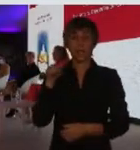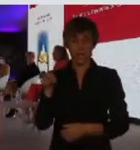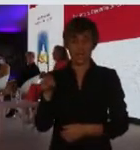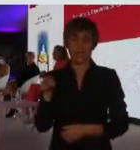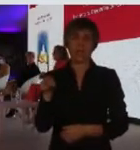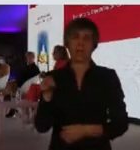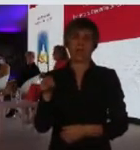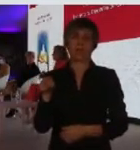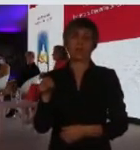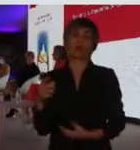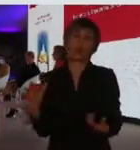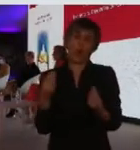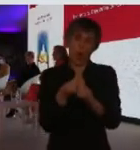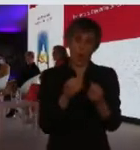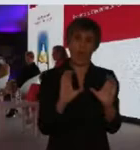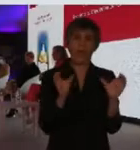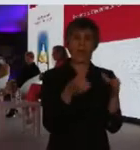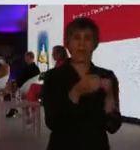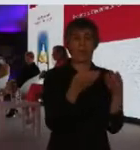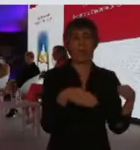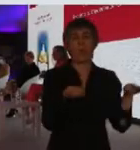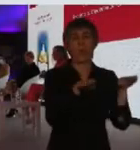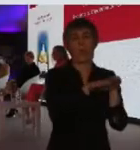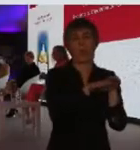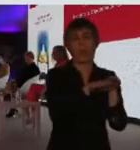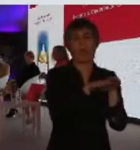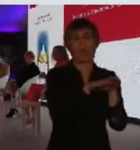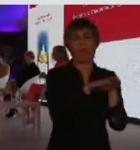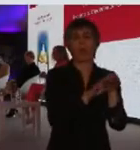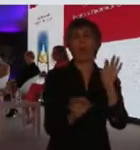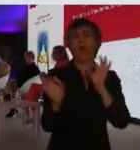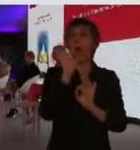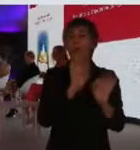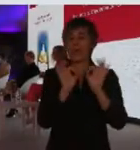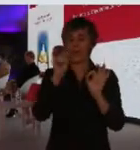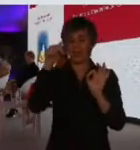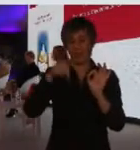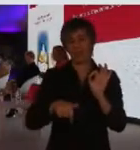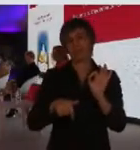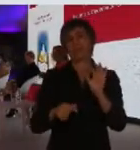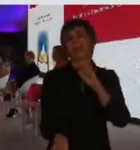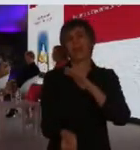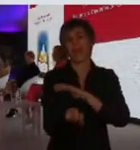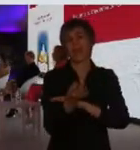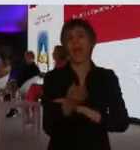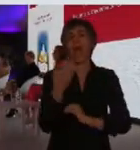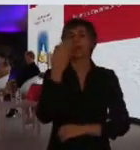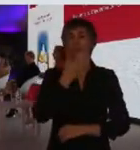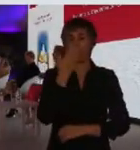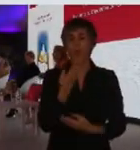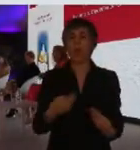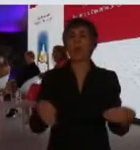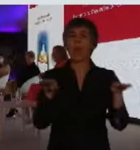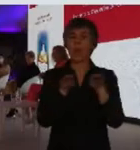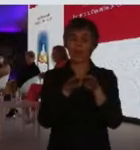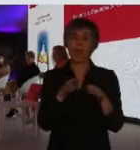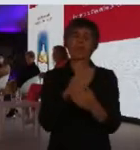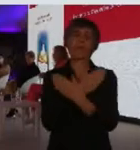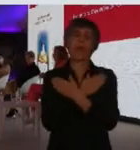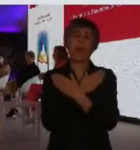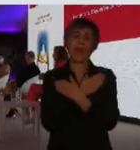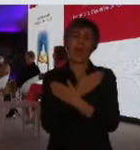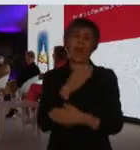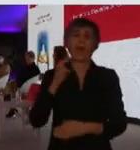a equipa de igualdade montou esta escola de igualdade María